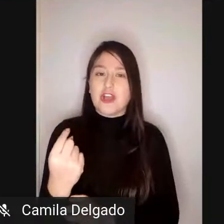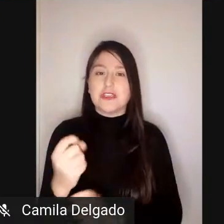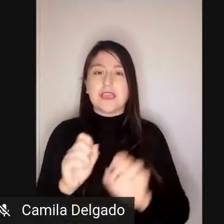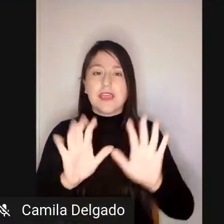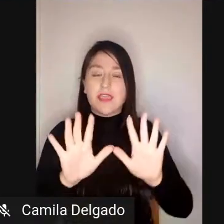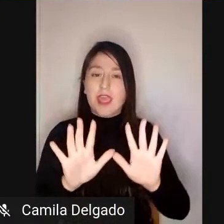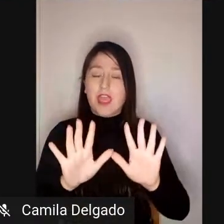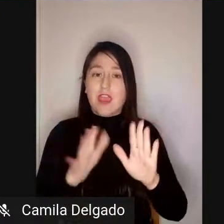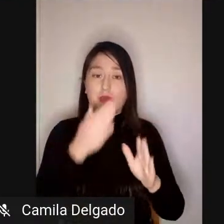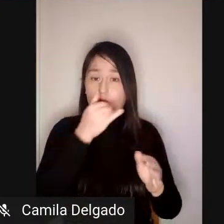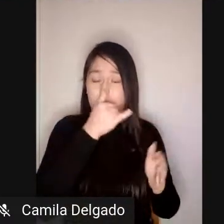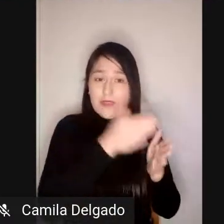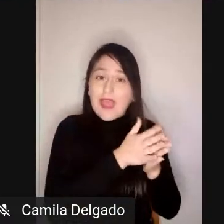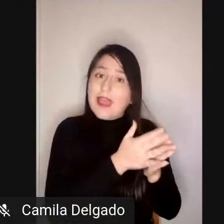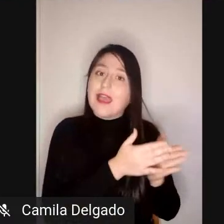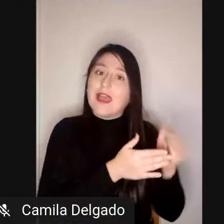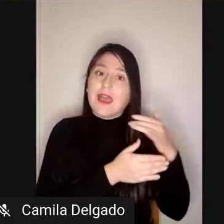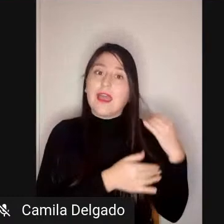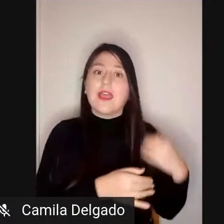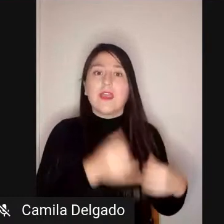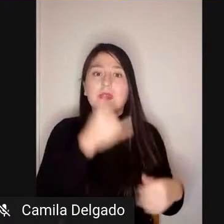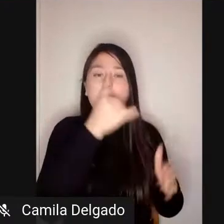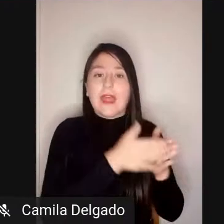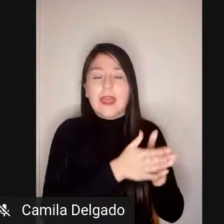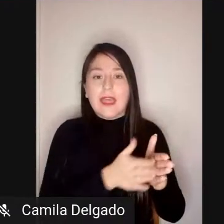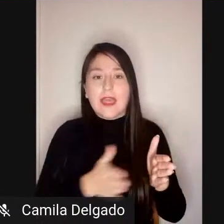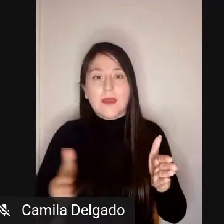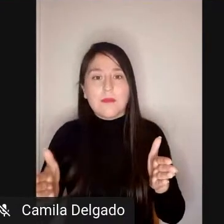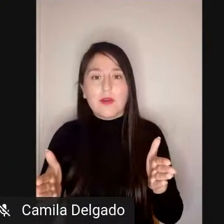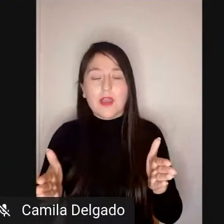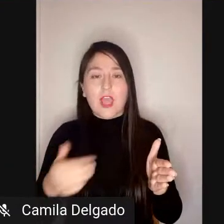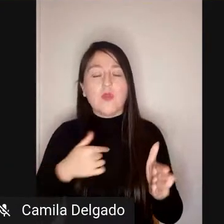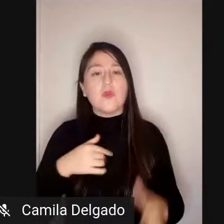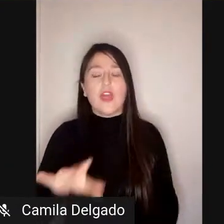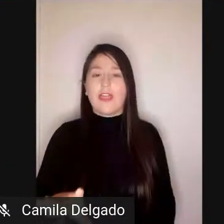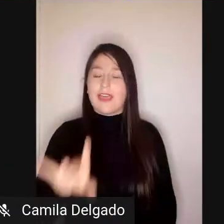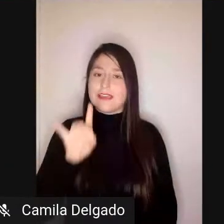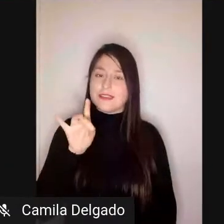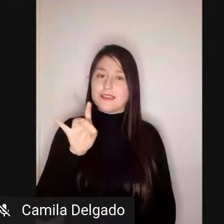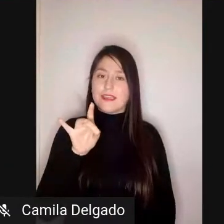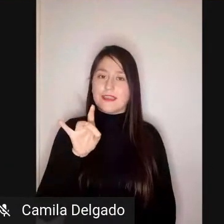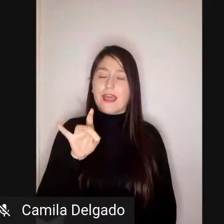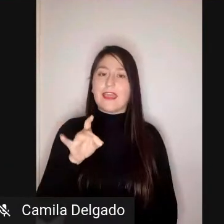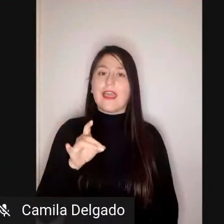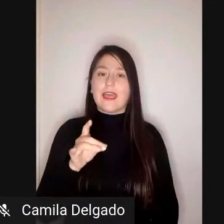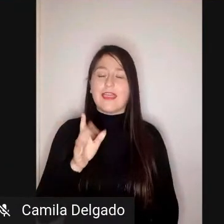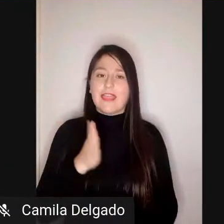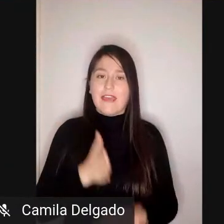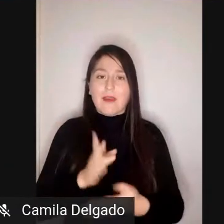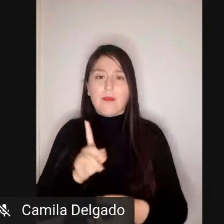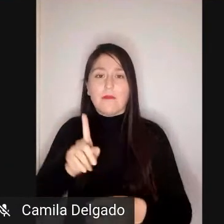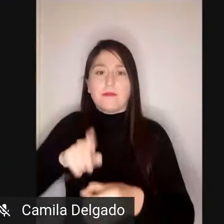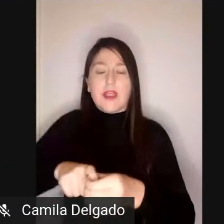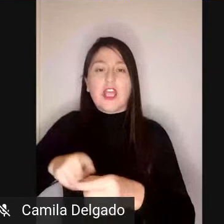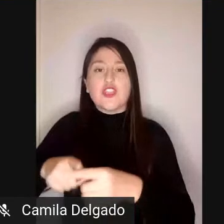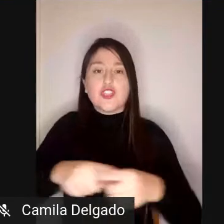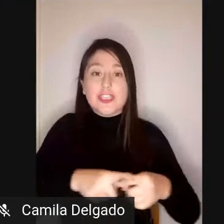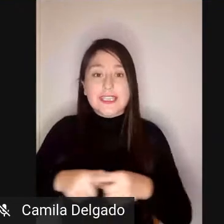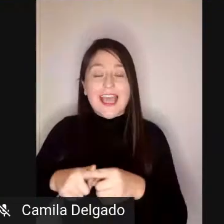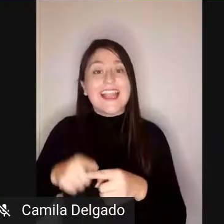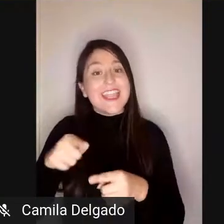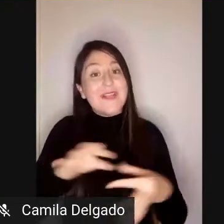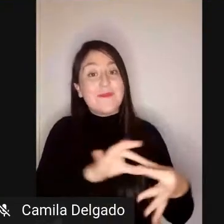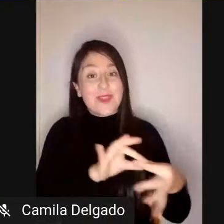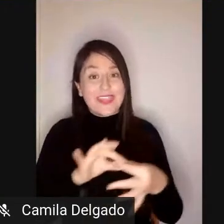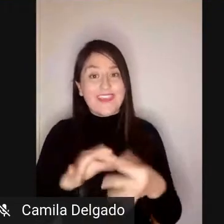que claramente hacen de que uno decida en tomar una participación social. Y insisto, y es lo que nos convoca a nosotros. El